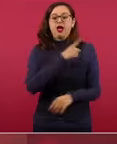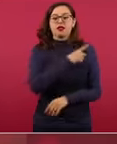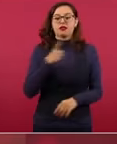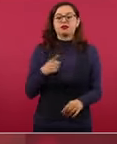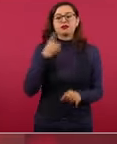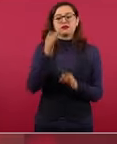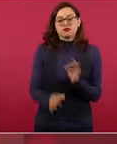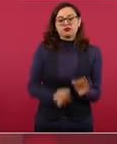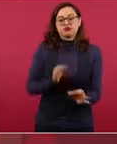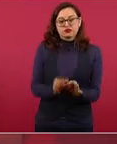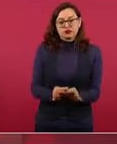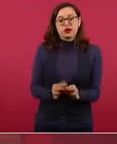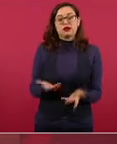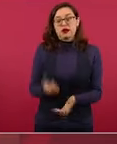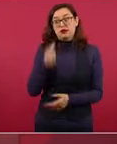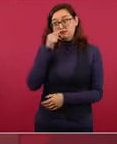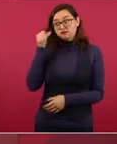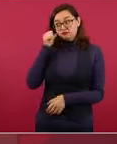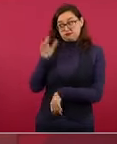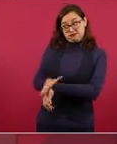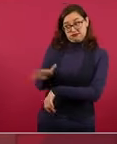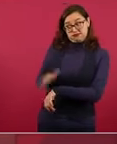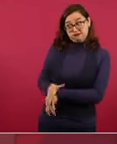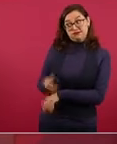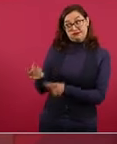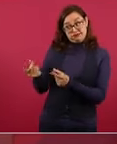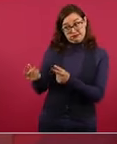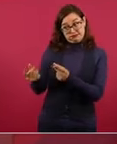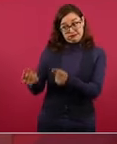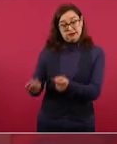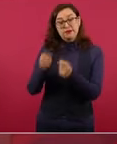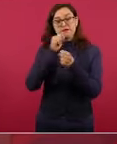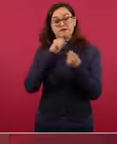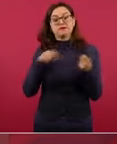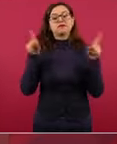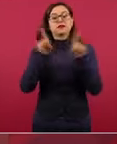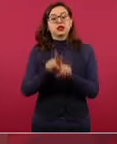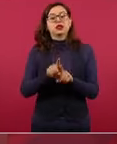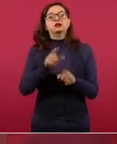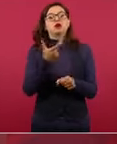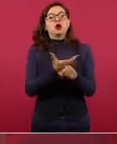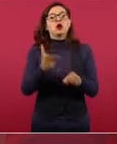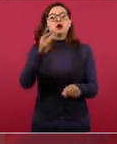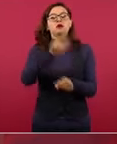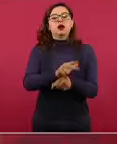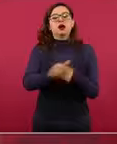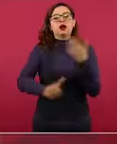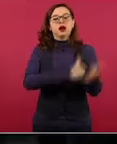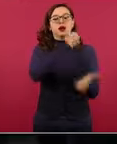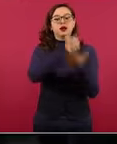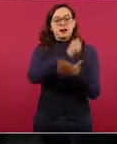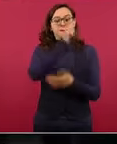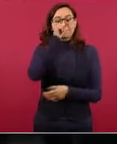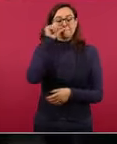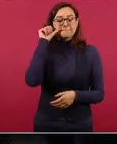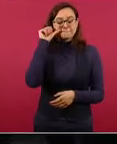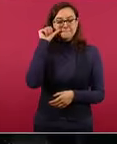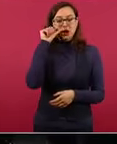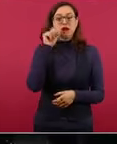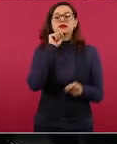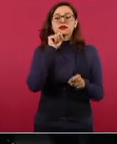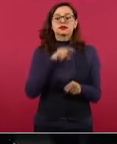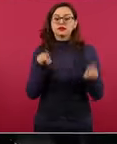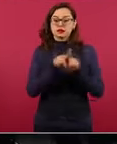plantee ayer como el hospital de ciudad juárez que hicimos el